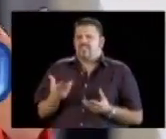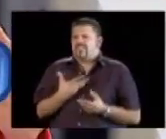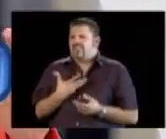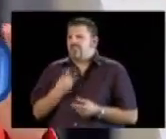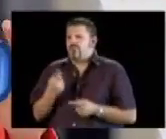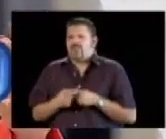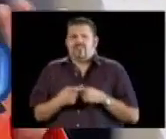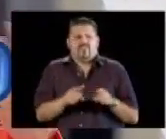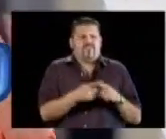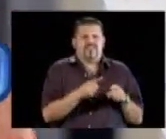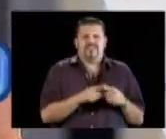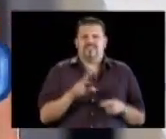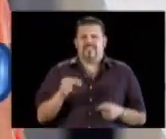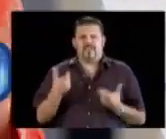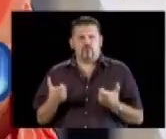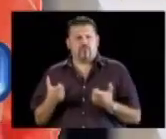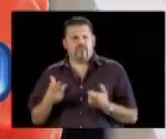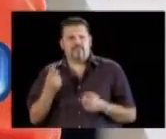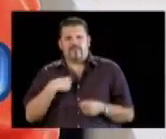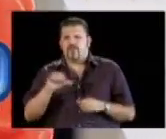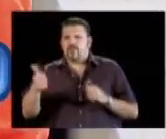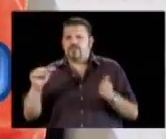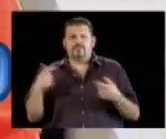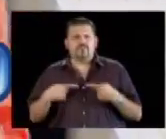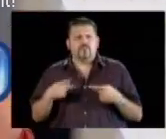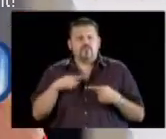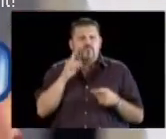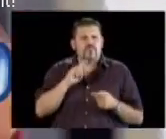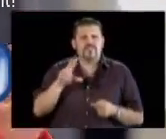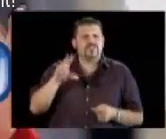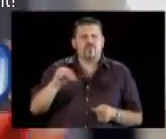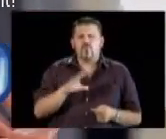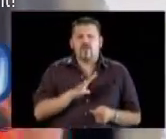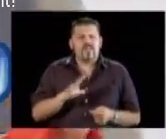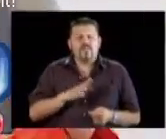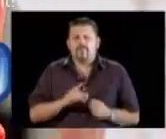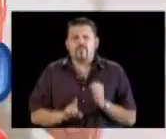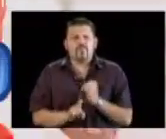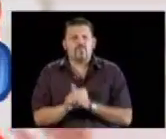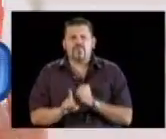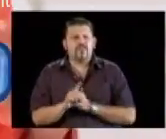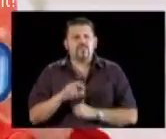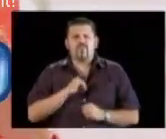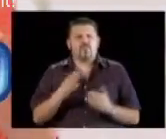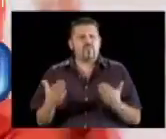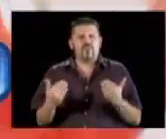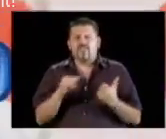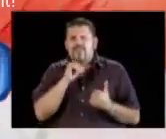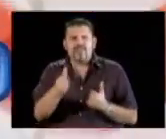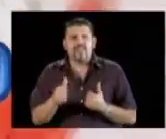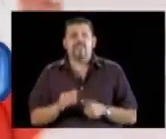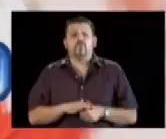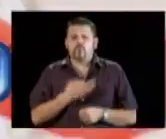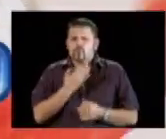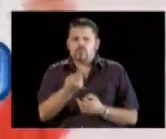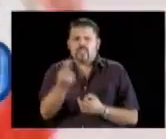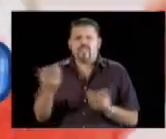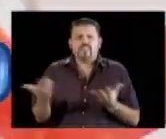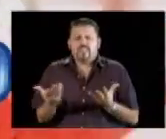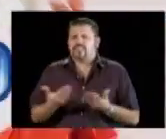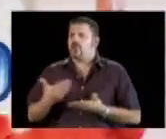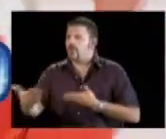independencia económica, tanto hombres, pero también mujeres. No hay problema que lo hagan, no se compitan, compartan. Jorge